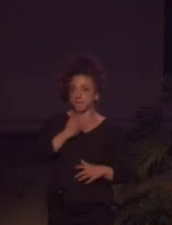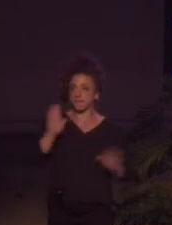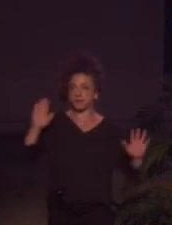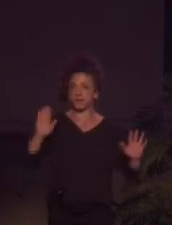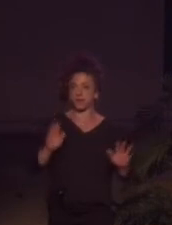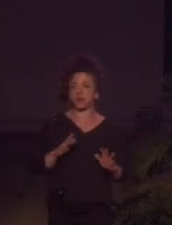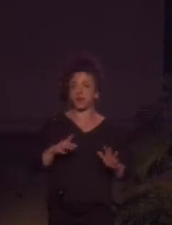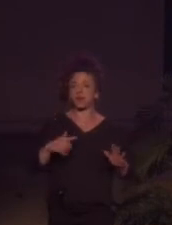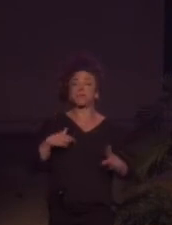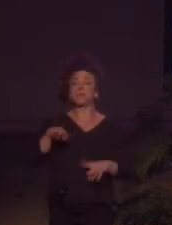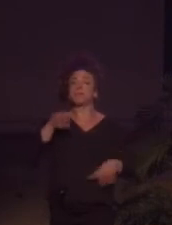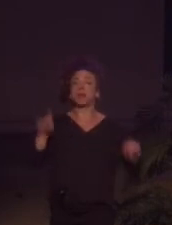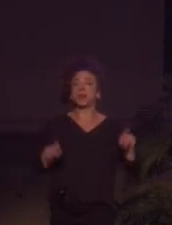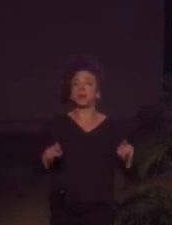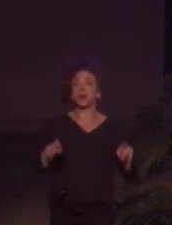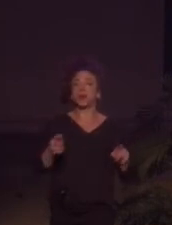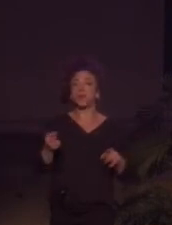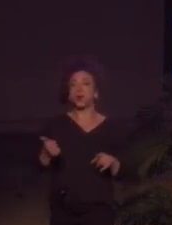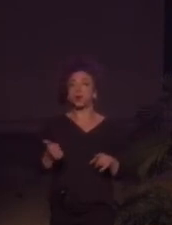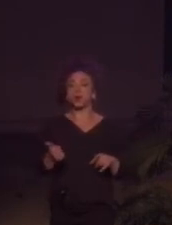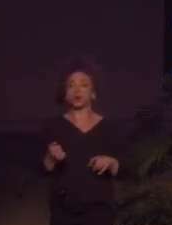Entonces, mi pregunta es un poco